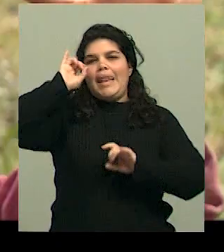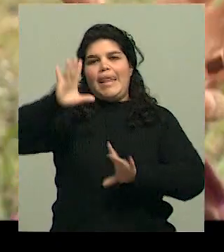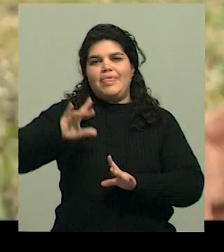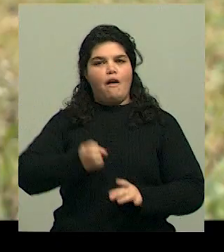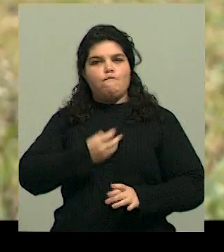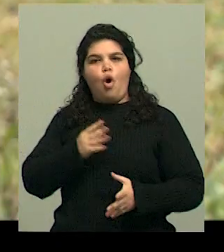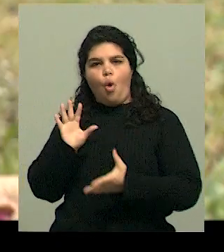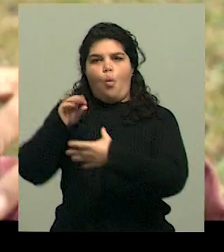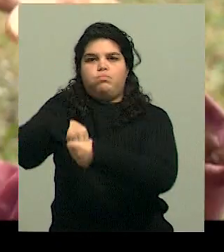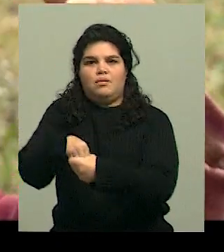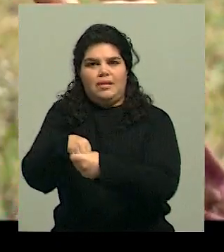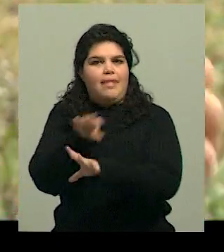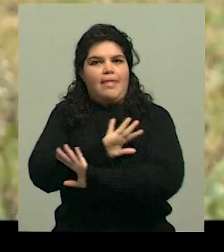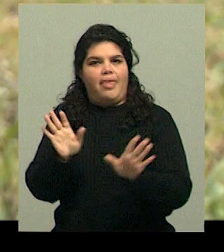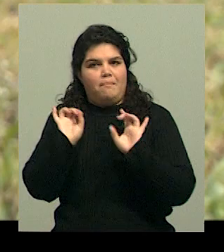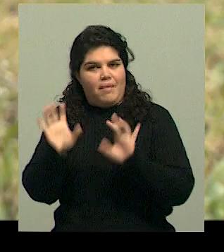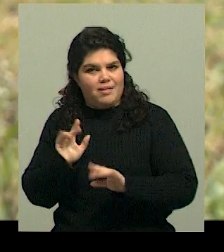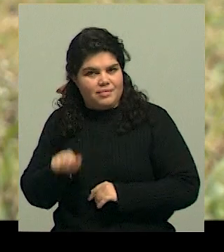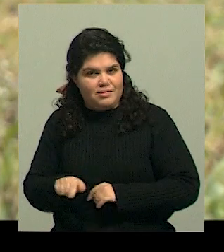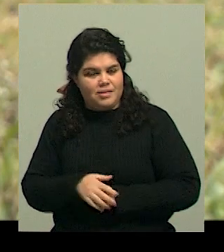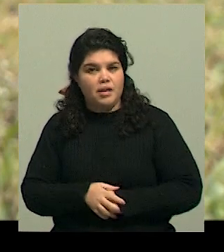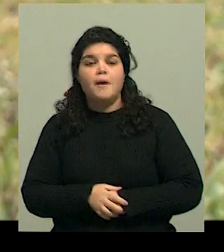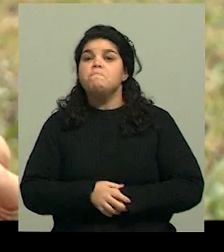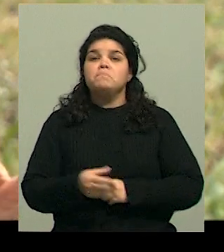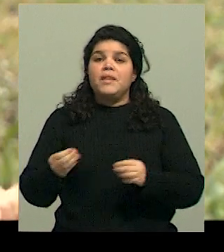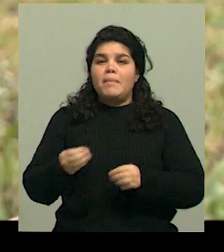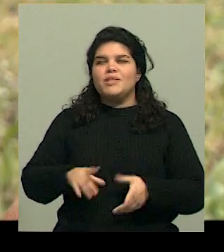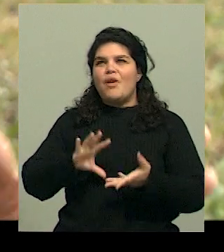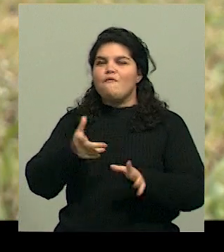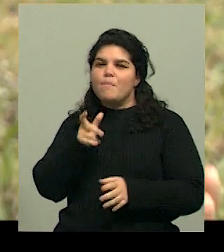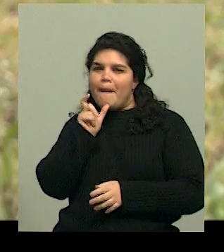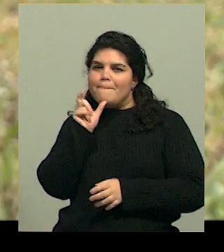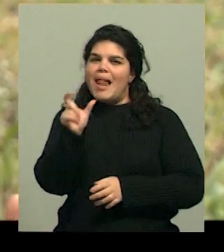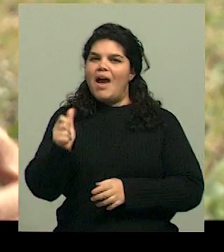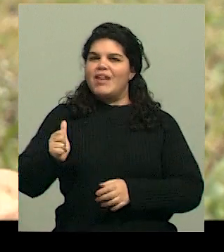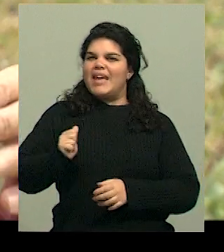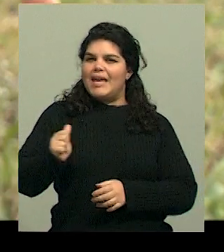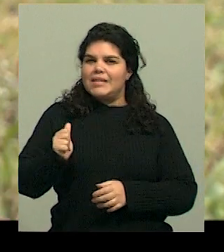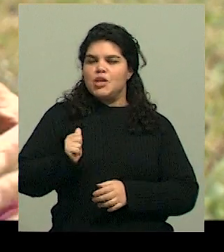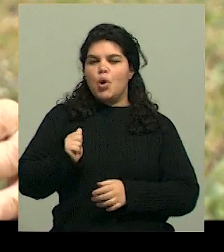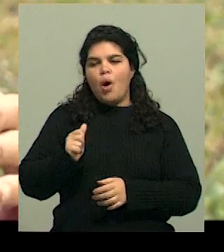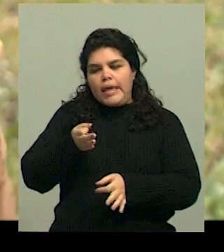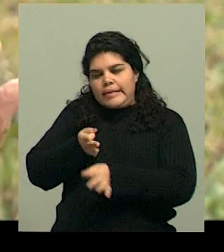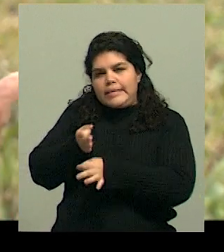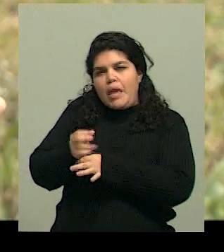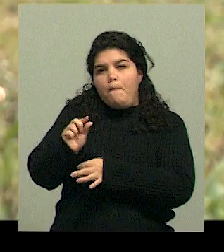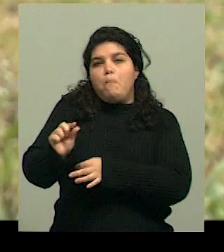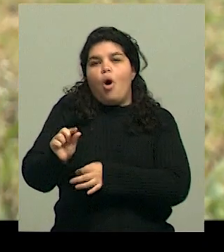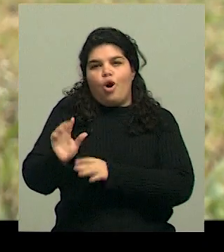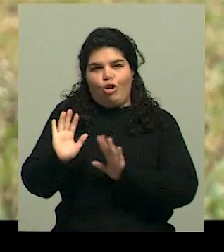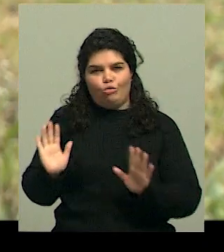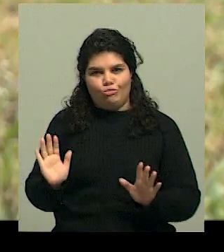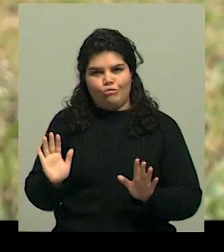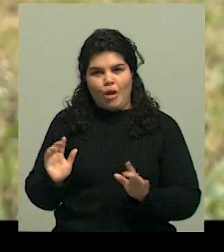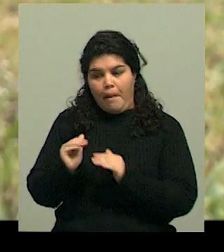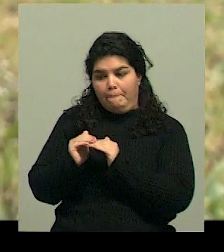porque conforman un ejército, porque tienen una formación más o menos elevada, pero elevada, digamos, un poquito